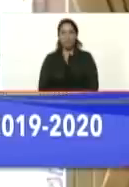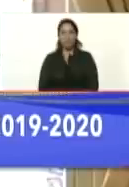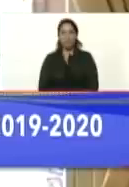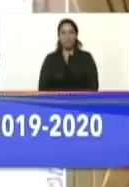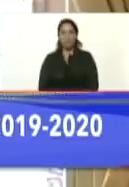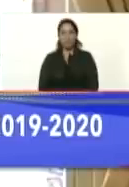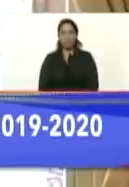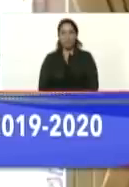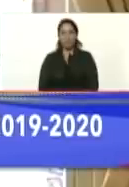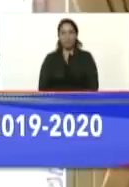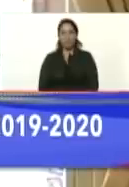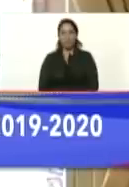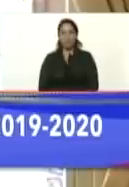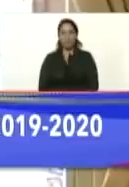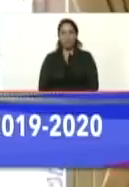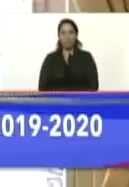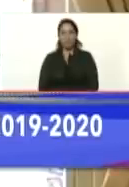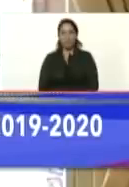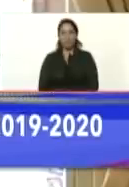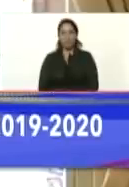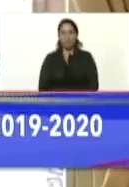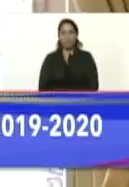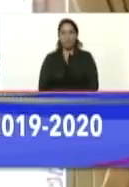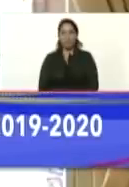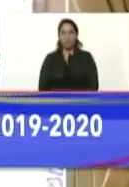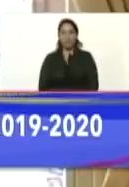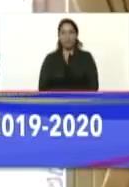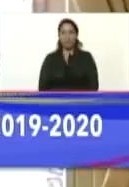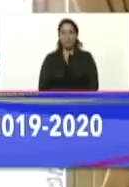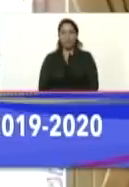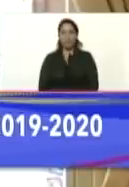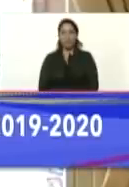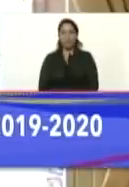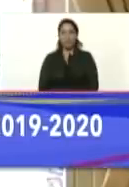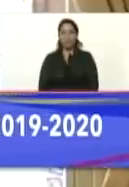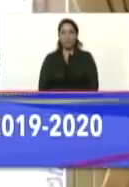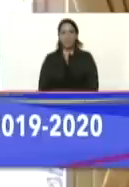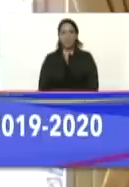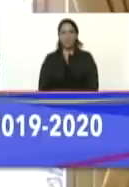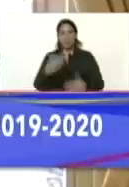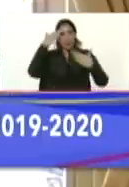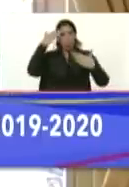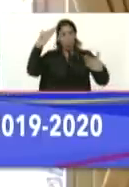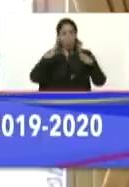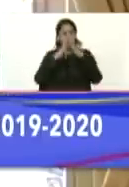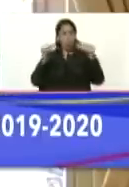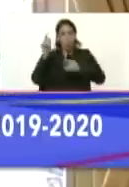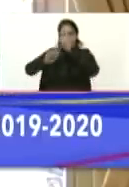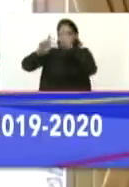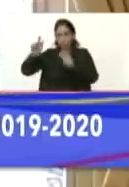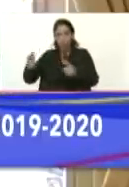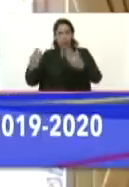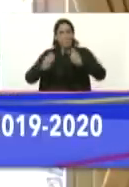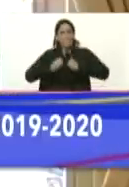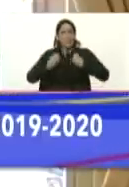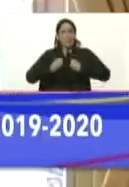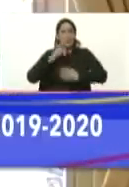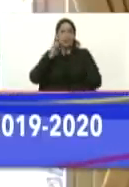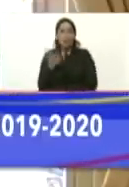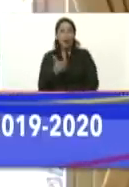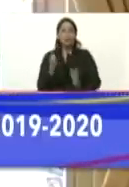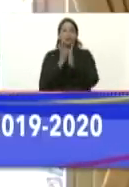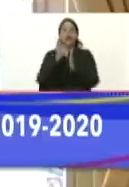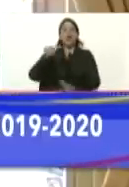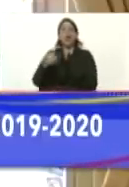roscio correcto san juan de los morros ni saludo a toda la gente de san juan de los más de un morro a